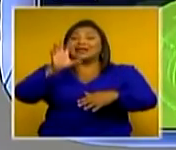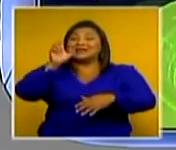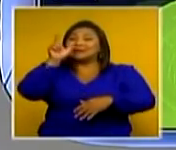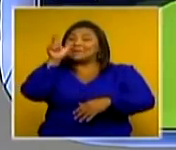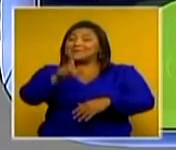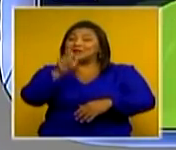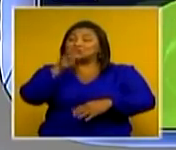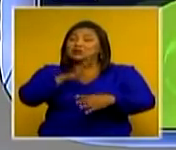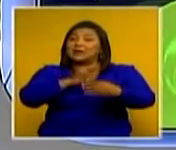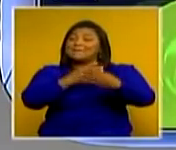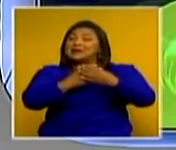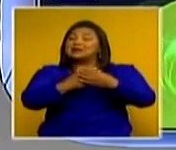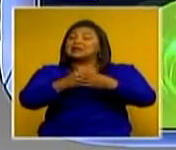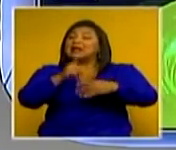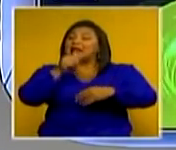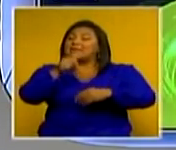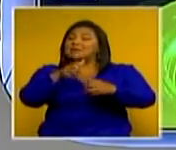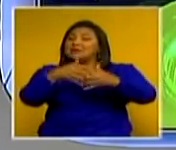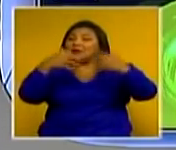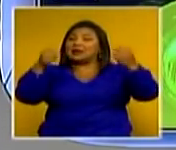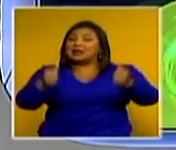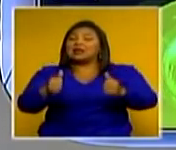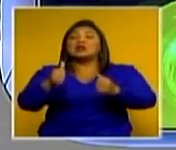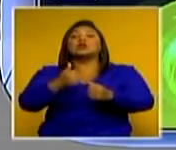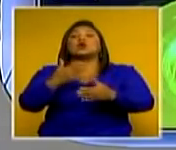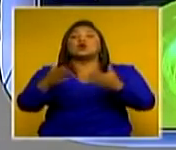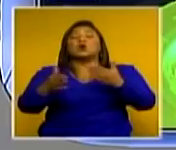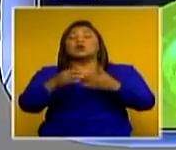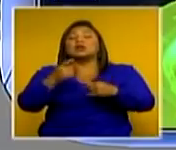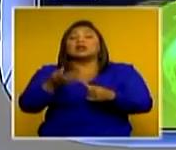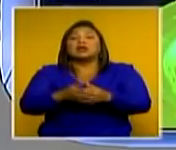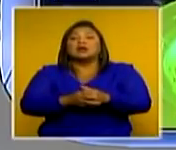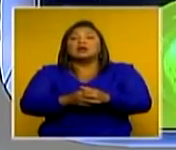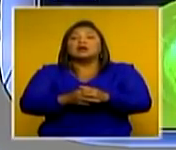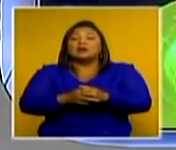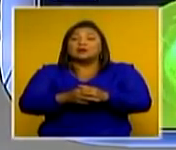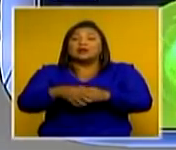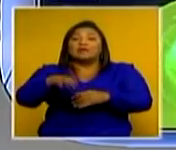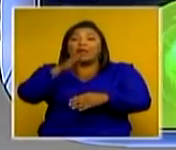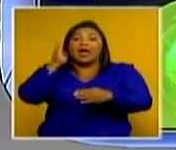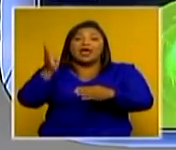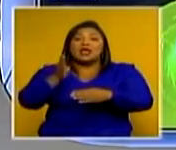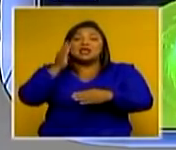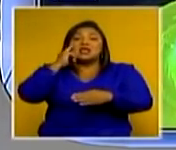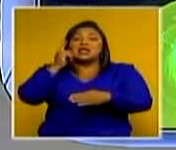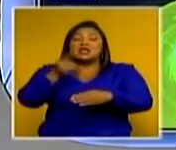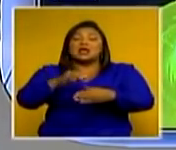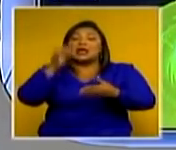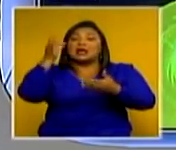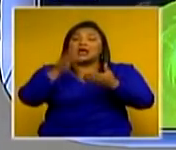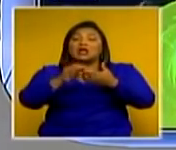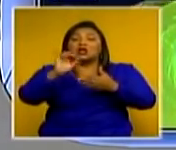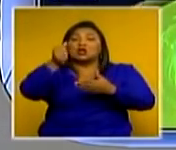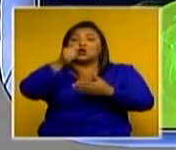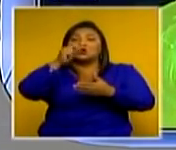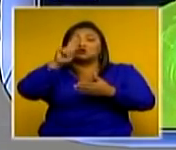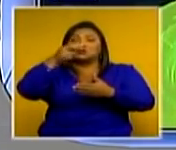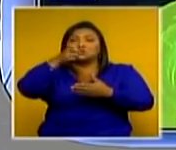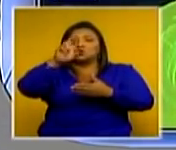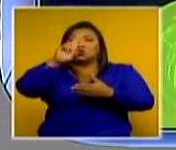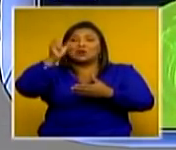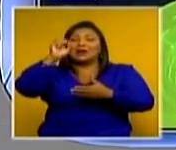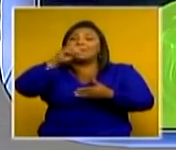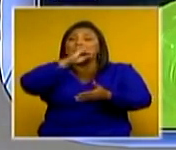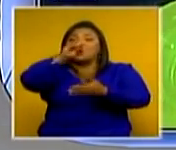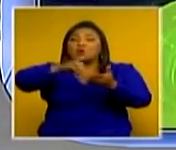de una misma celda formaron una riña en el centro de privación de libertad de bahía en el cantón sucre provincia de manabí